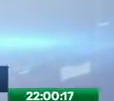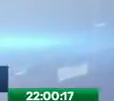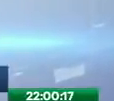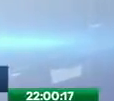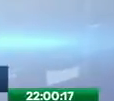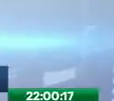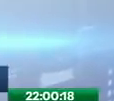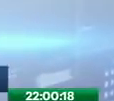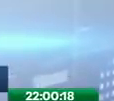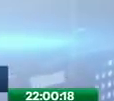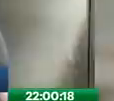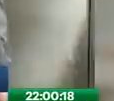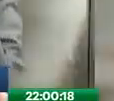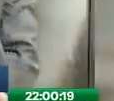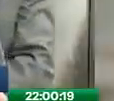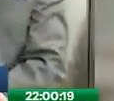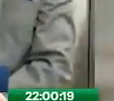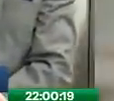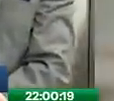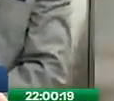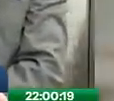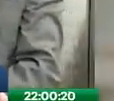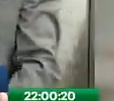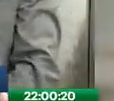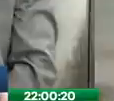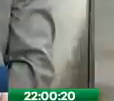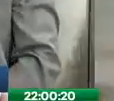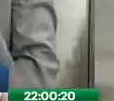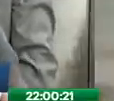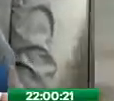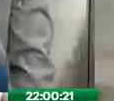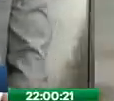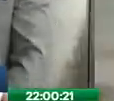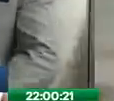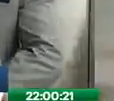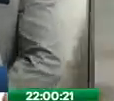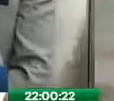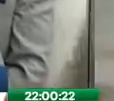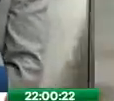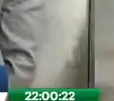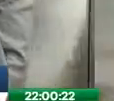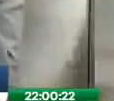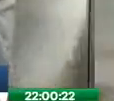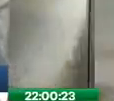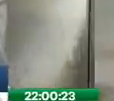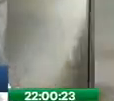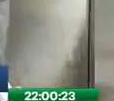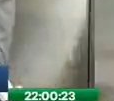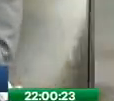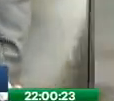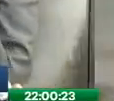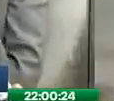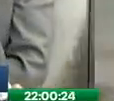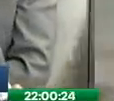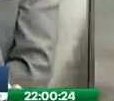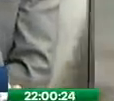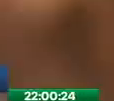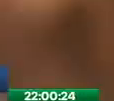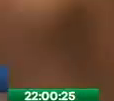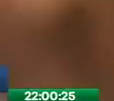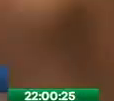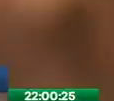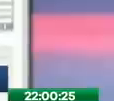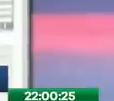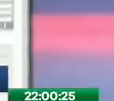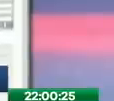Abogado de Daniel Salcedo aseguró que su cliente solo ha mantenido contratos con la Gobernación del Guayas y la Contraloría General del Estado. El investigado por